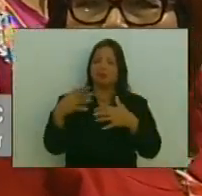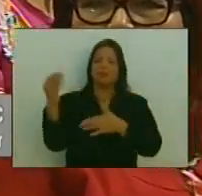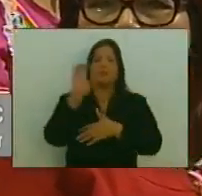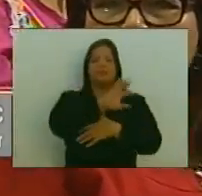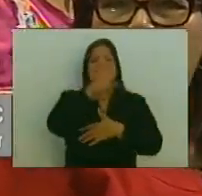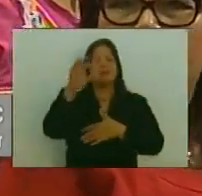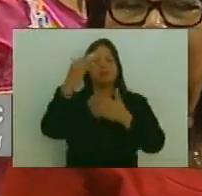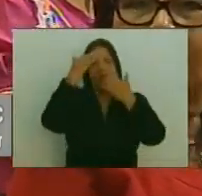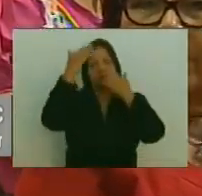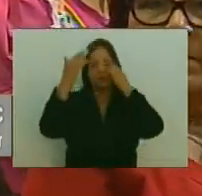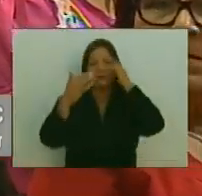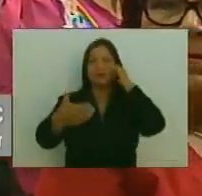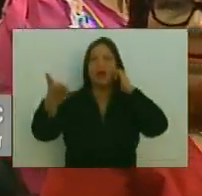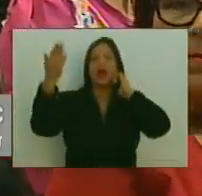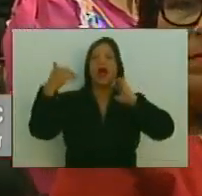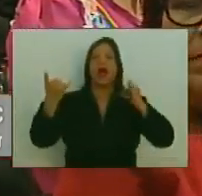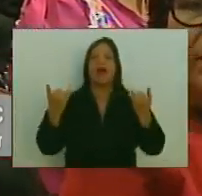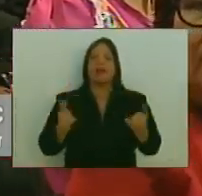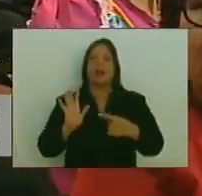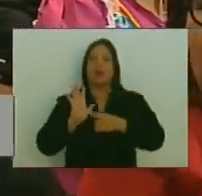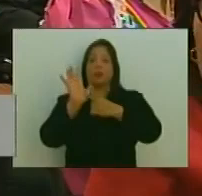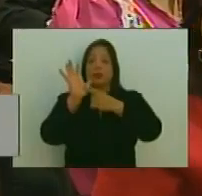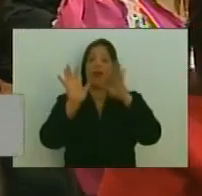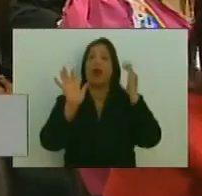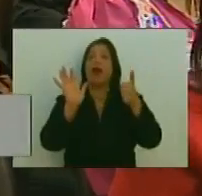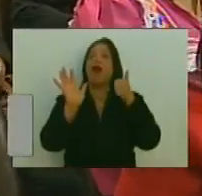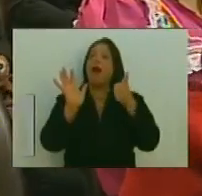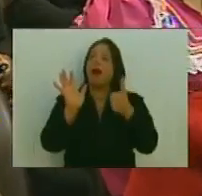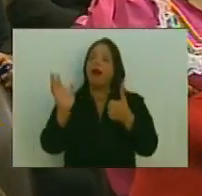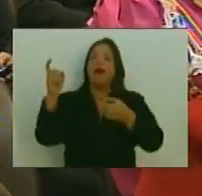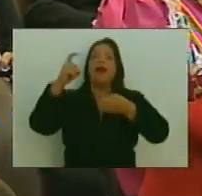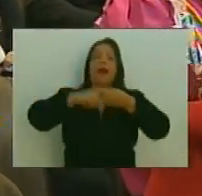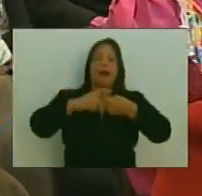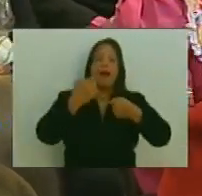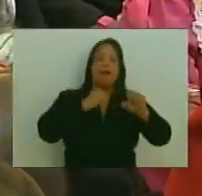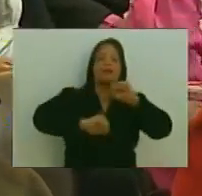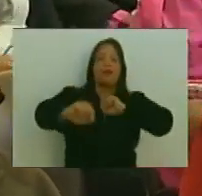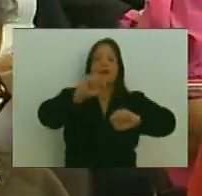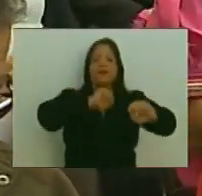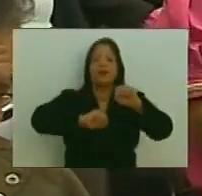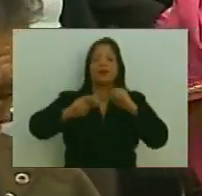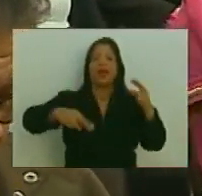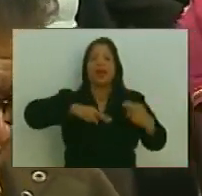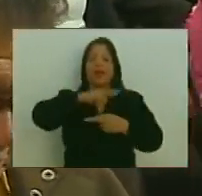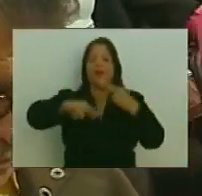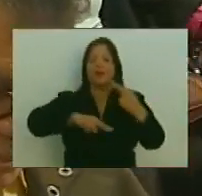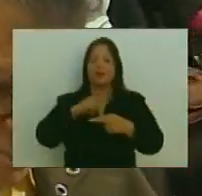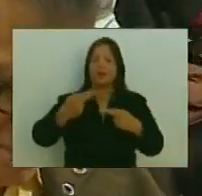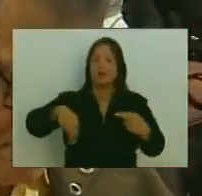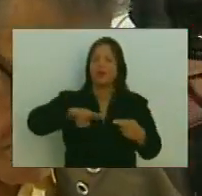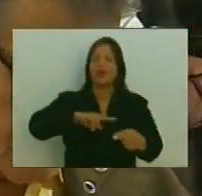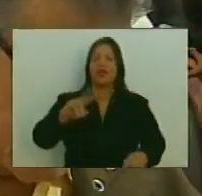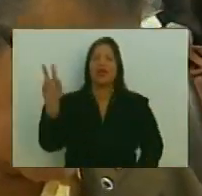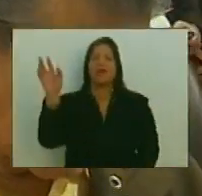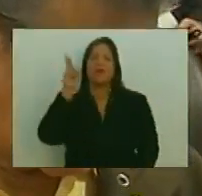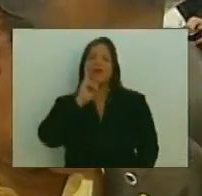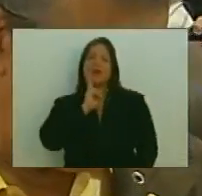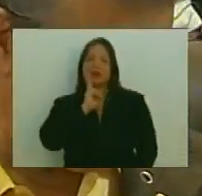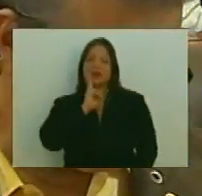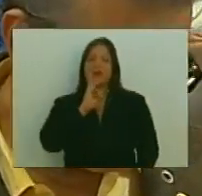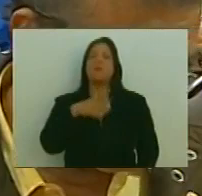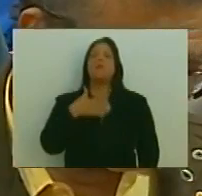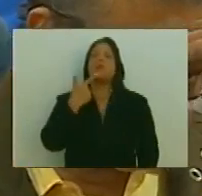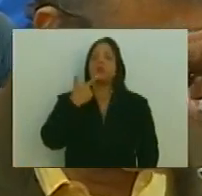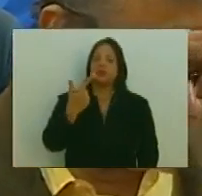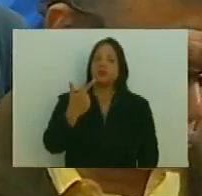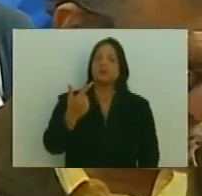Compatriotas que una vez visibilizados se han venido incorporando en la defensa de la revolución bolivariana. Podemos